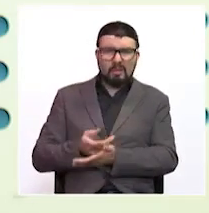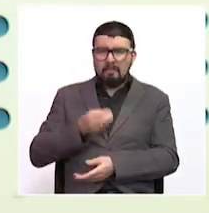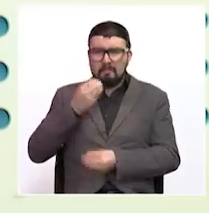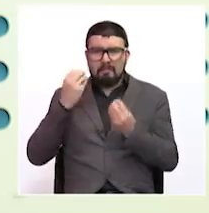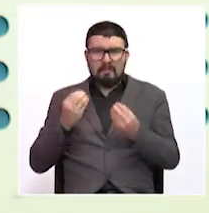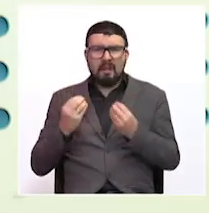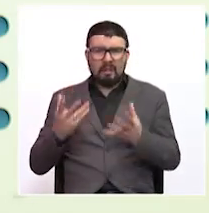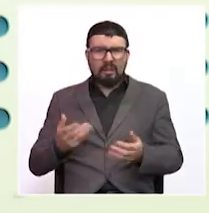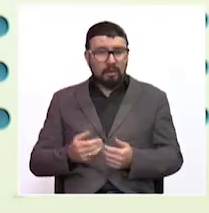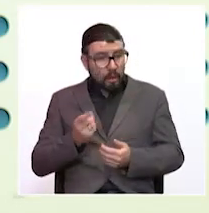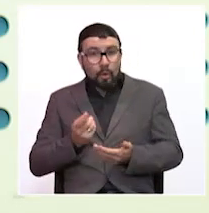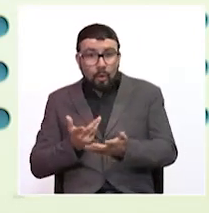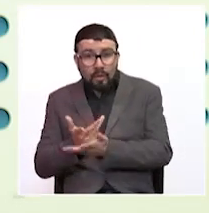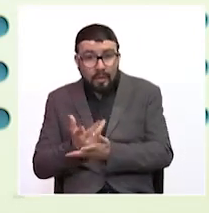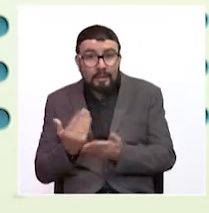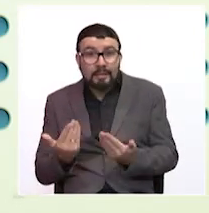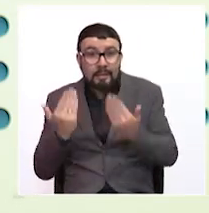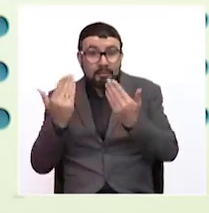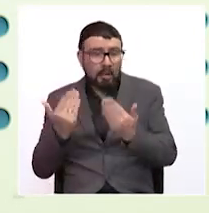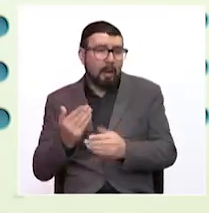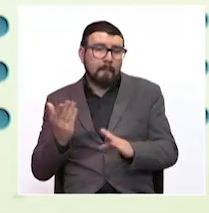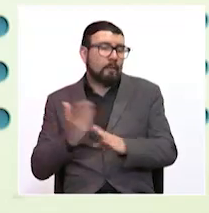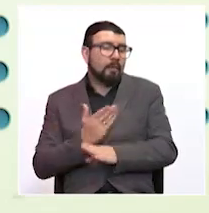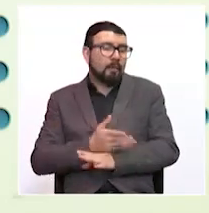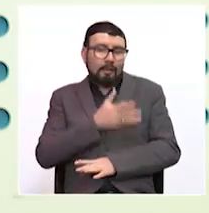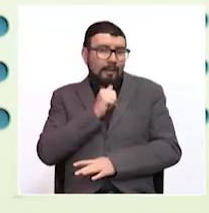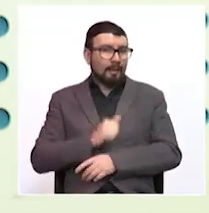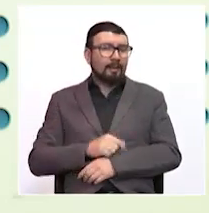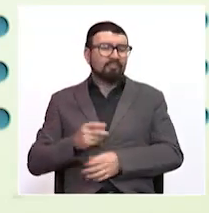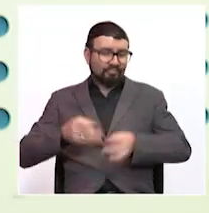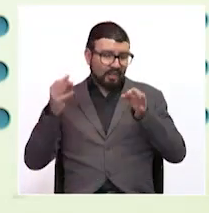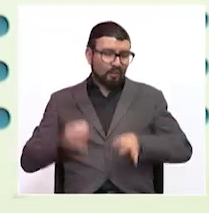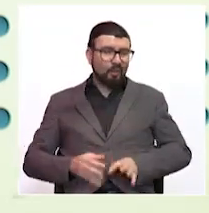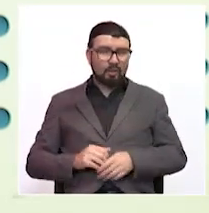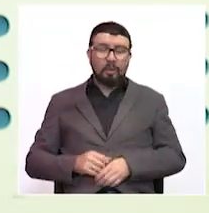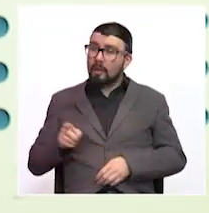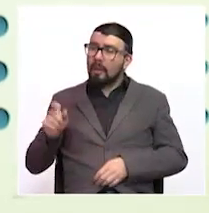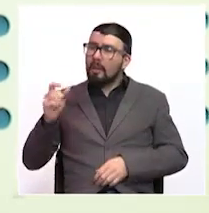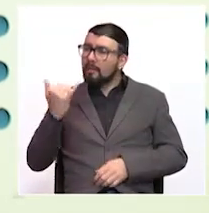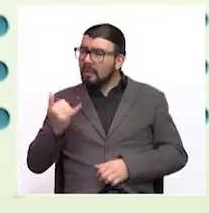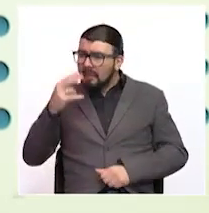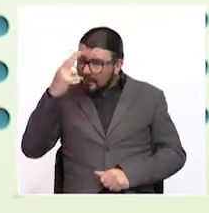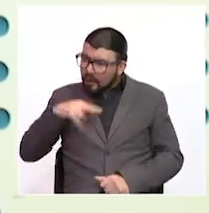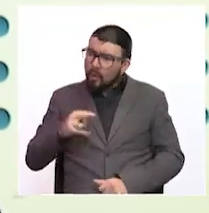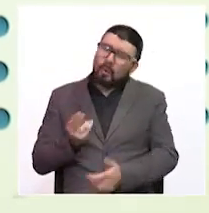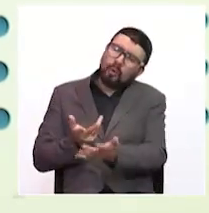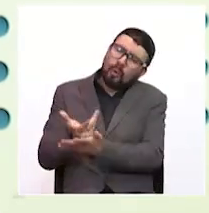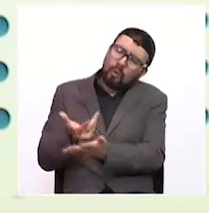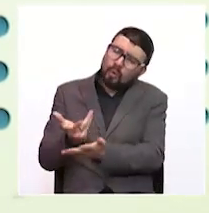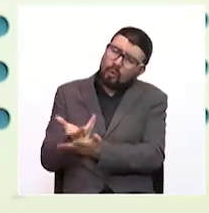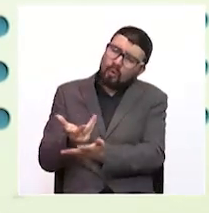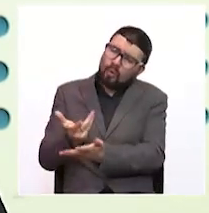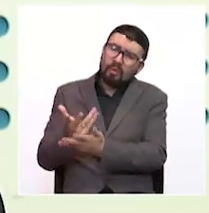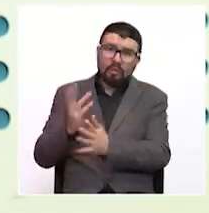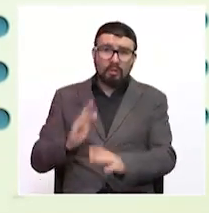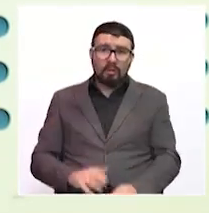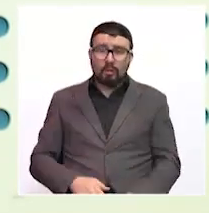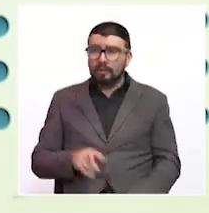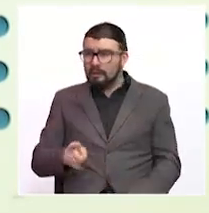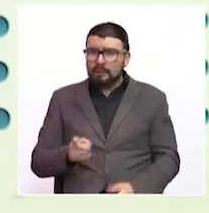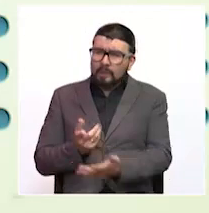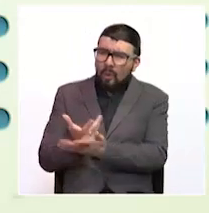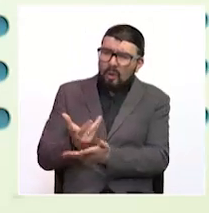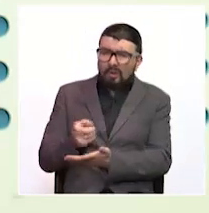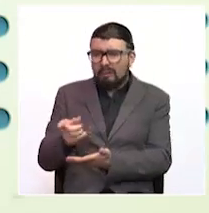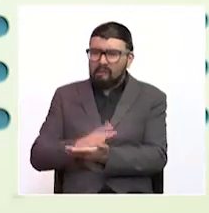aconsejar sirviera no habrían problemas seguro porque quien le aconseja a un hijo oa una hija un comportamiento y el